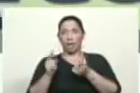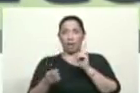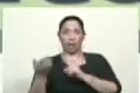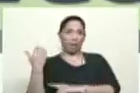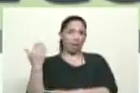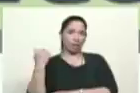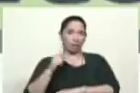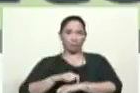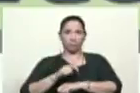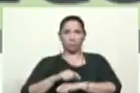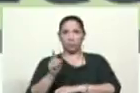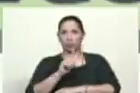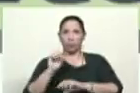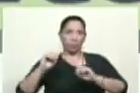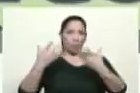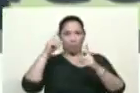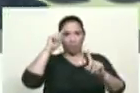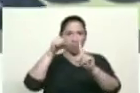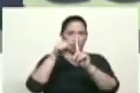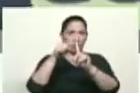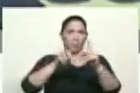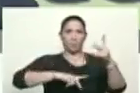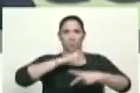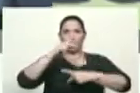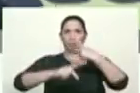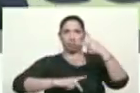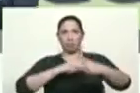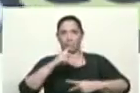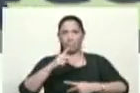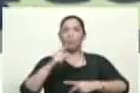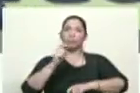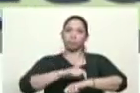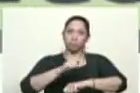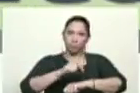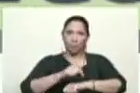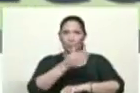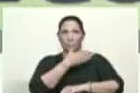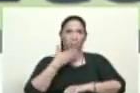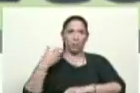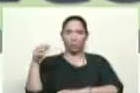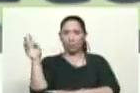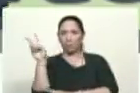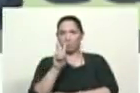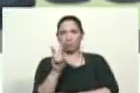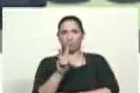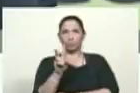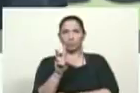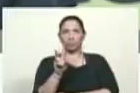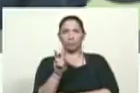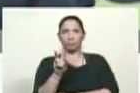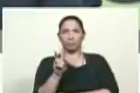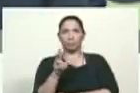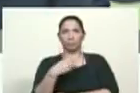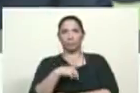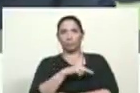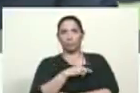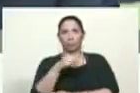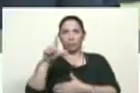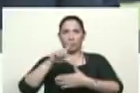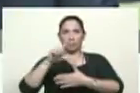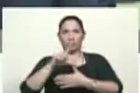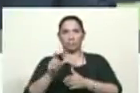momento no se habían logrado los objetivos planteados, vendrían tiempos mejores para nuestra patria y para nuestra